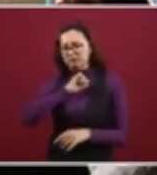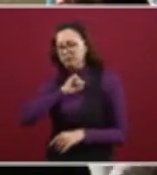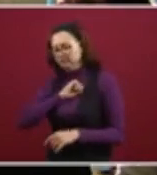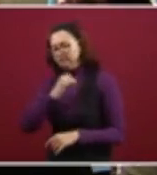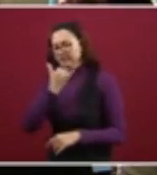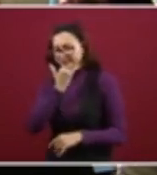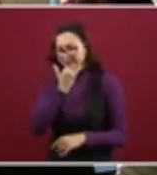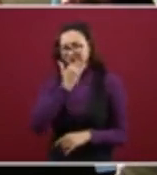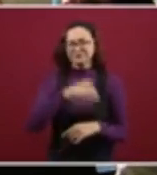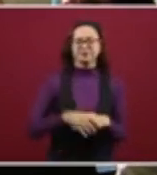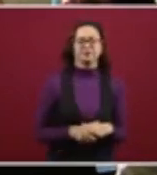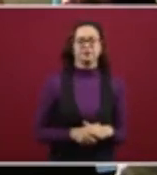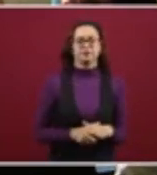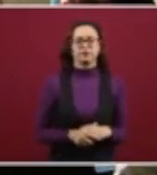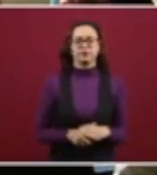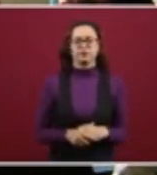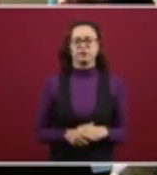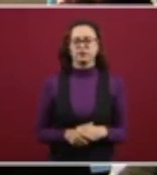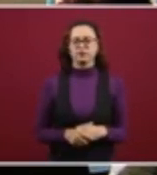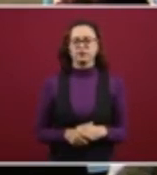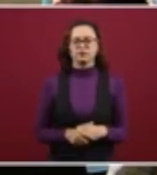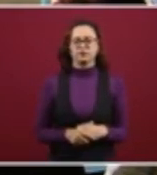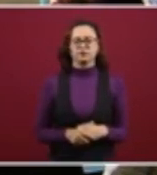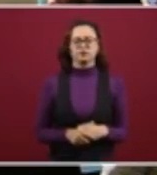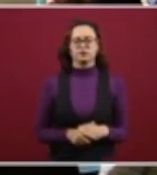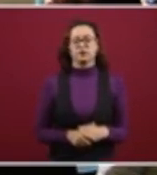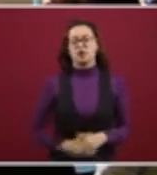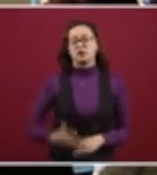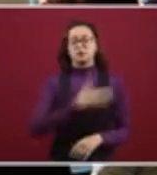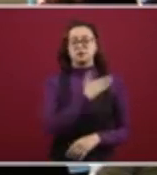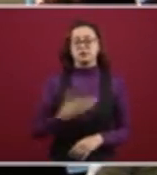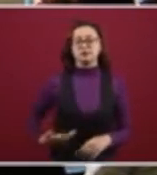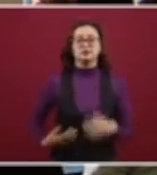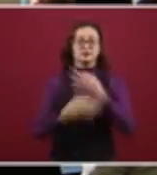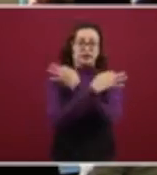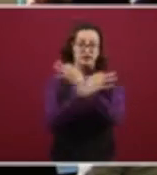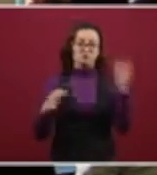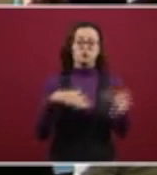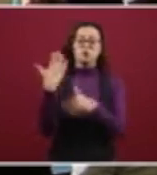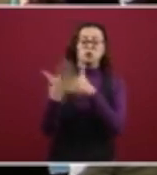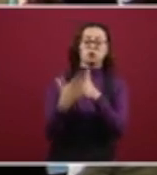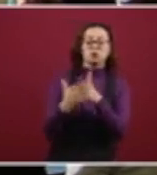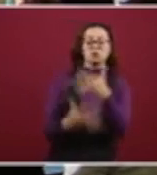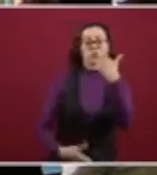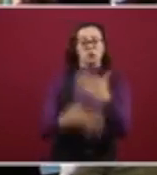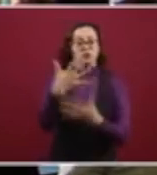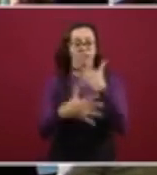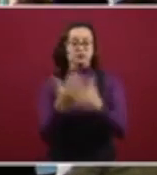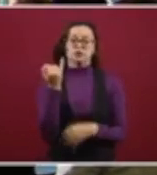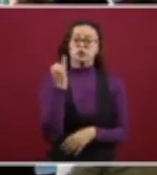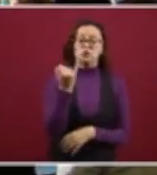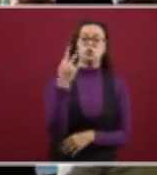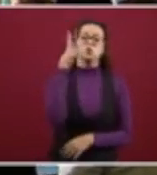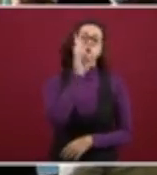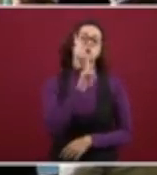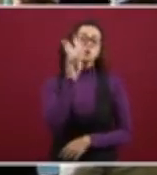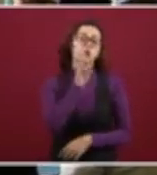presidente anunció que el día 15 de este mes se concluía el programa piloto